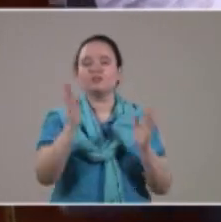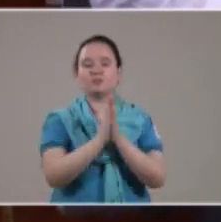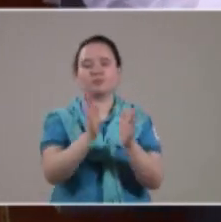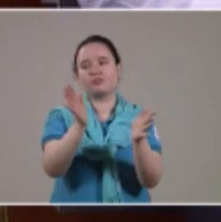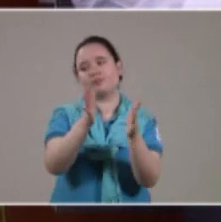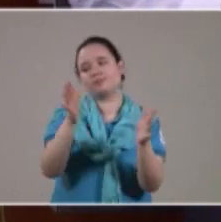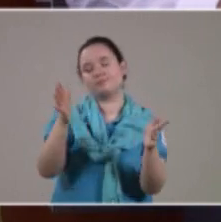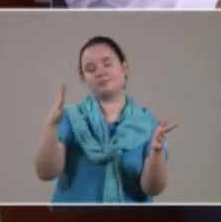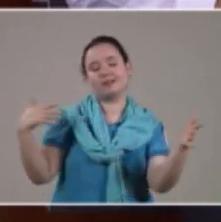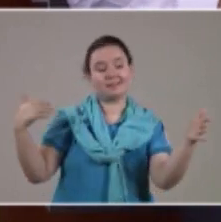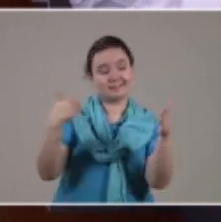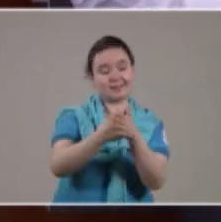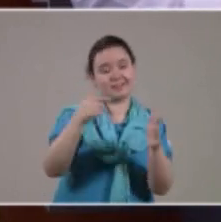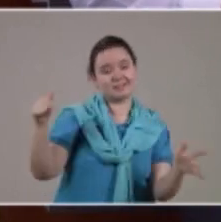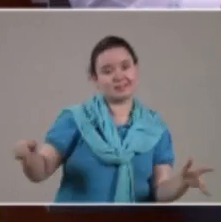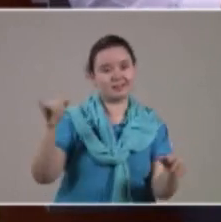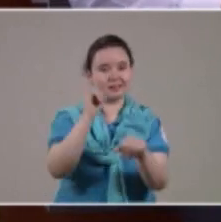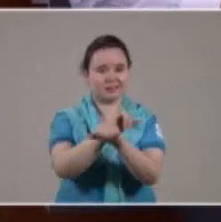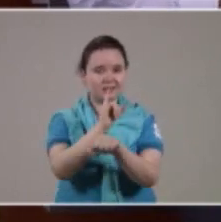se pueden ir acercando.